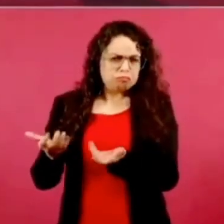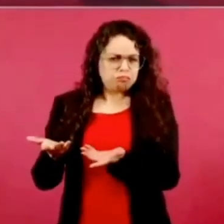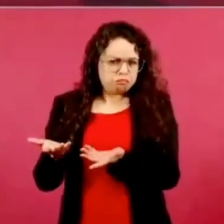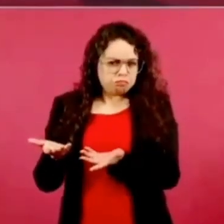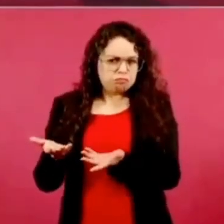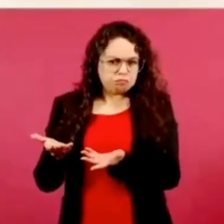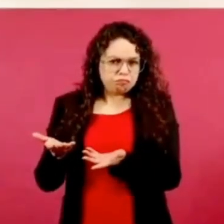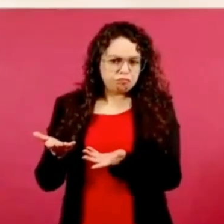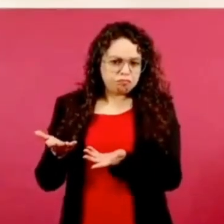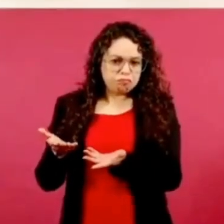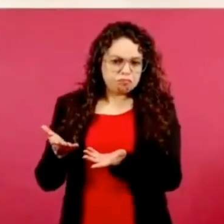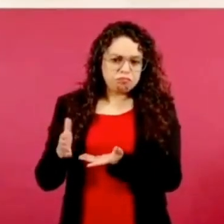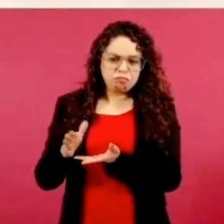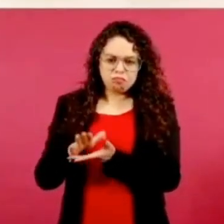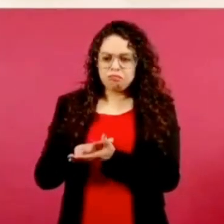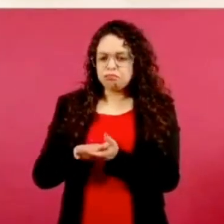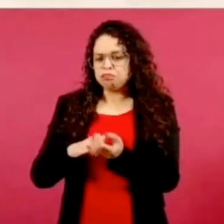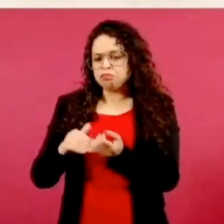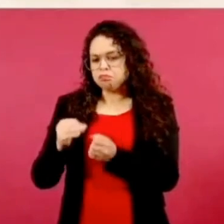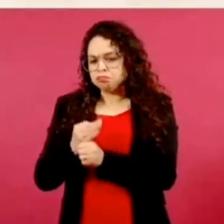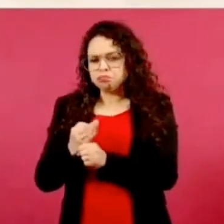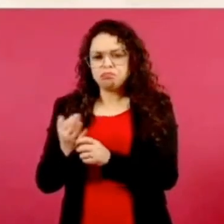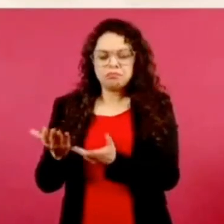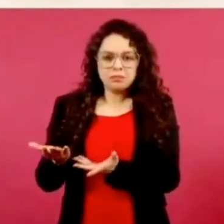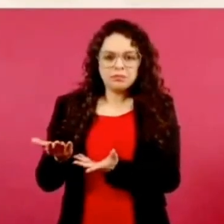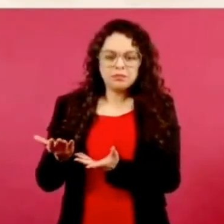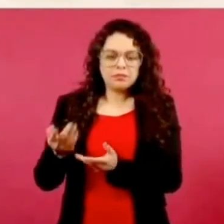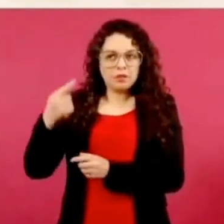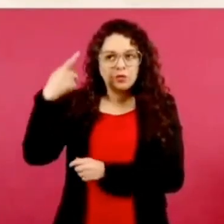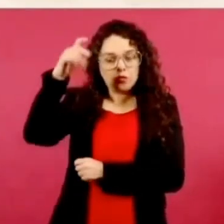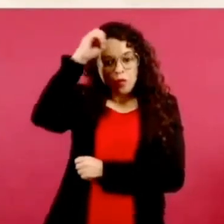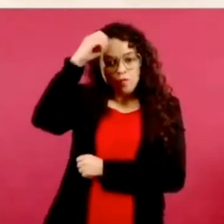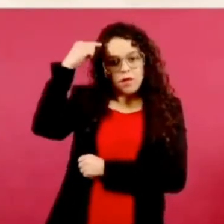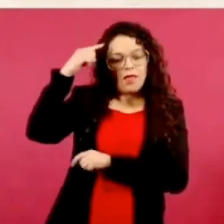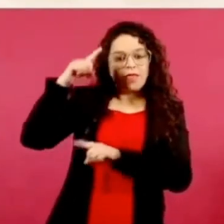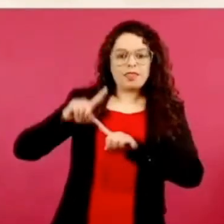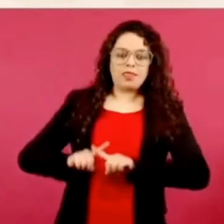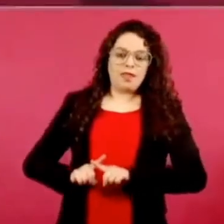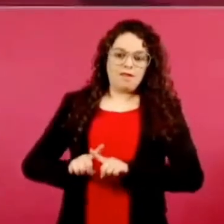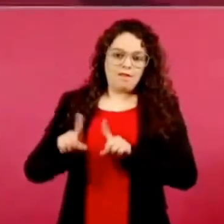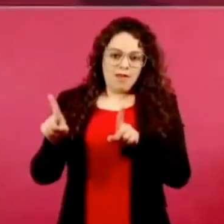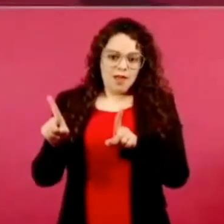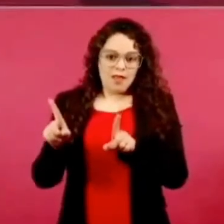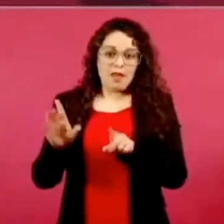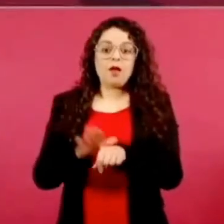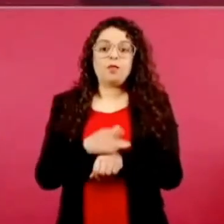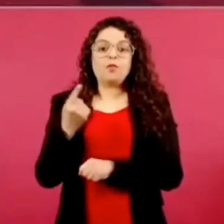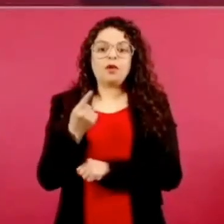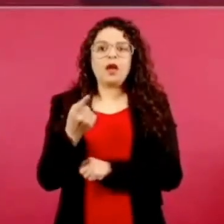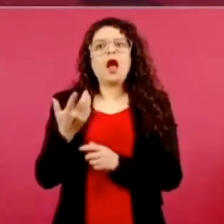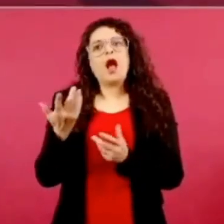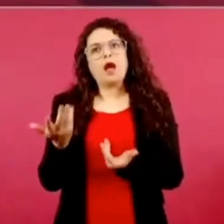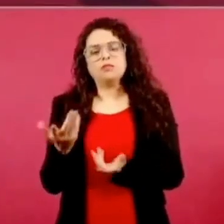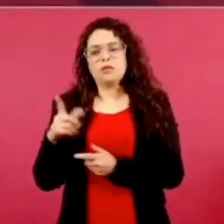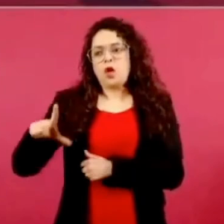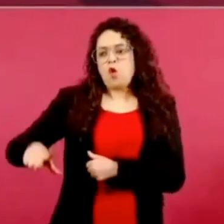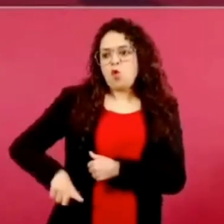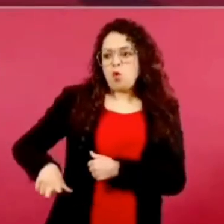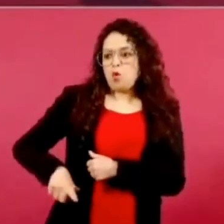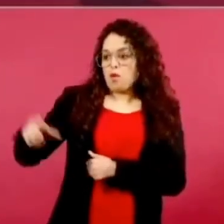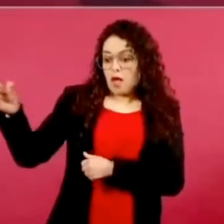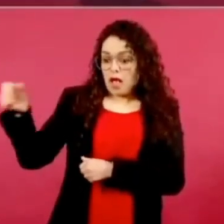pues es distinto. Puede ser porque va a haber un gobierno más eficiente,